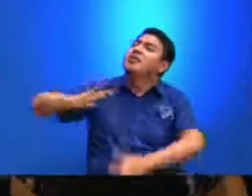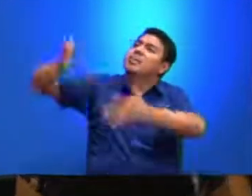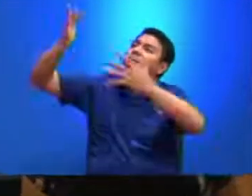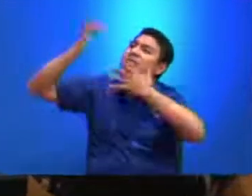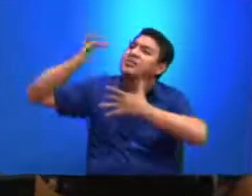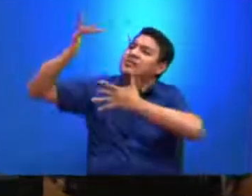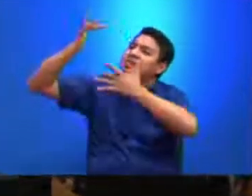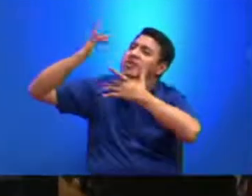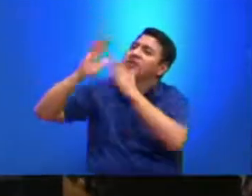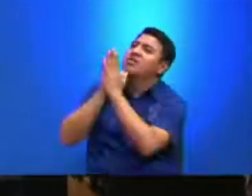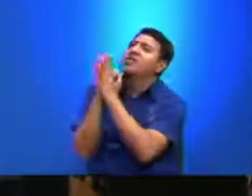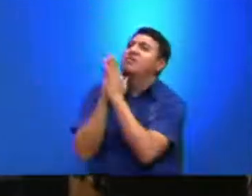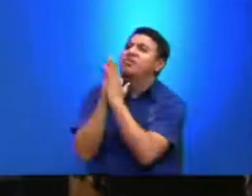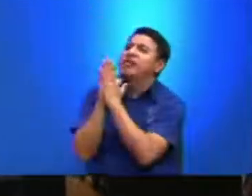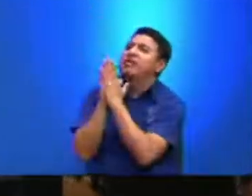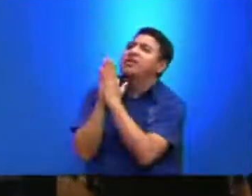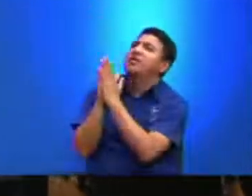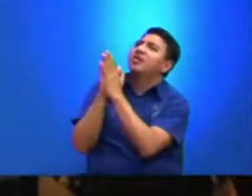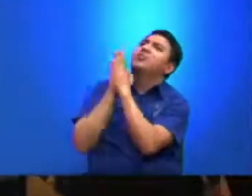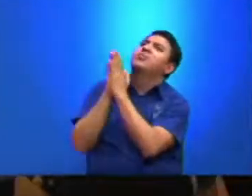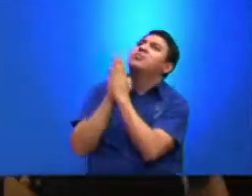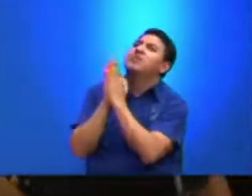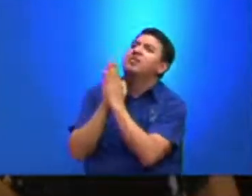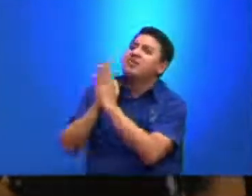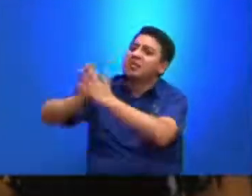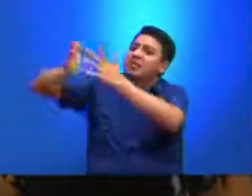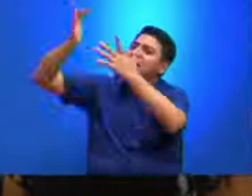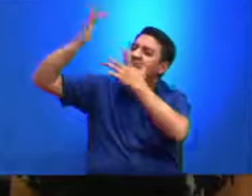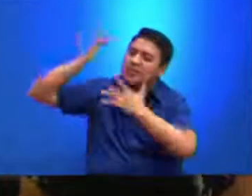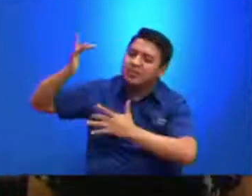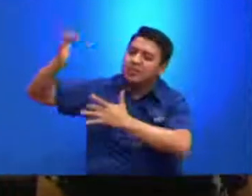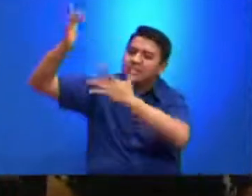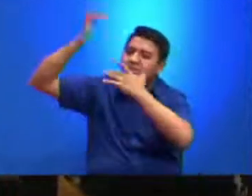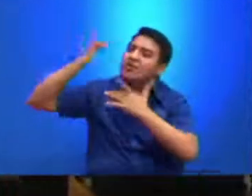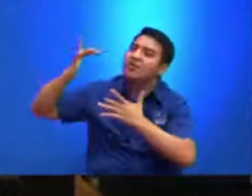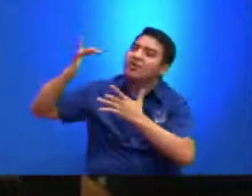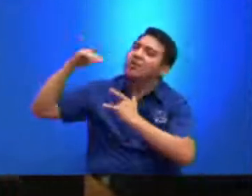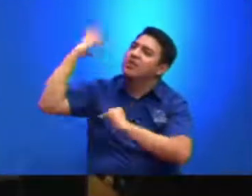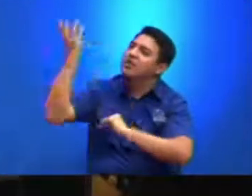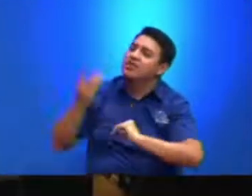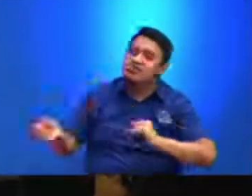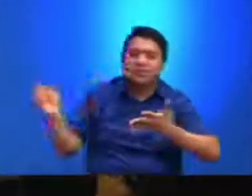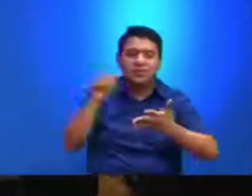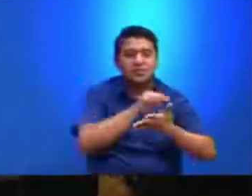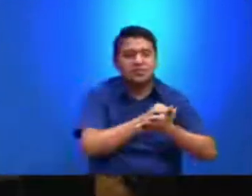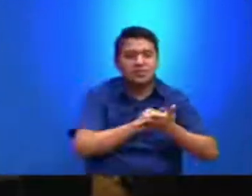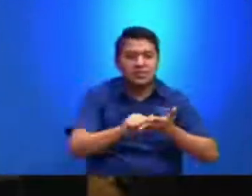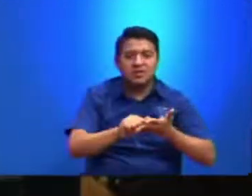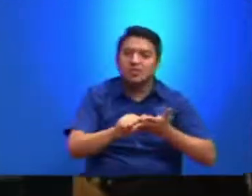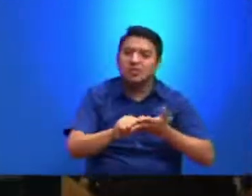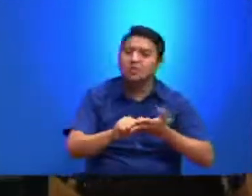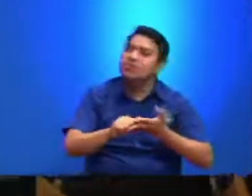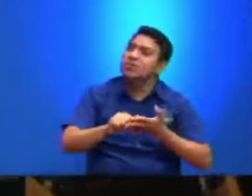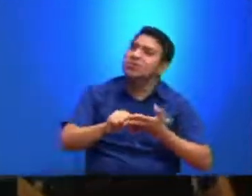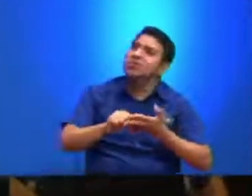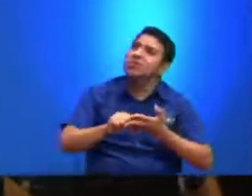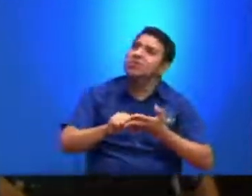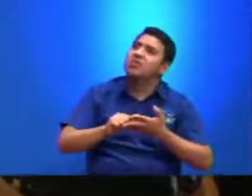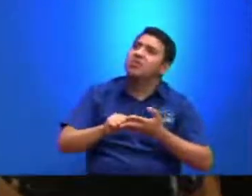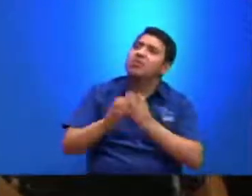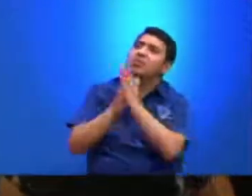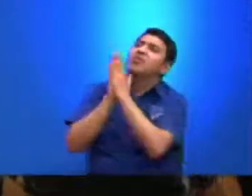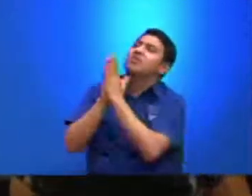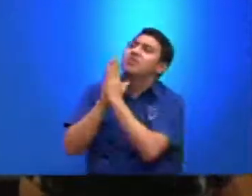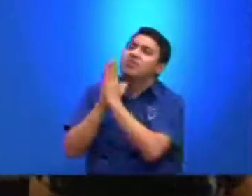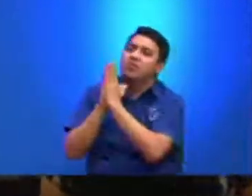misericordia, Padre, por favor, Señor. Espíritu Santo bendito.